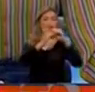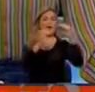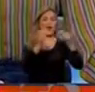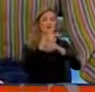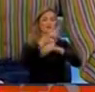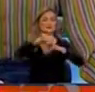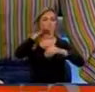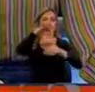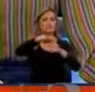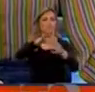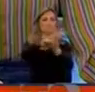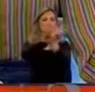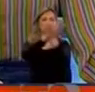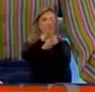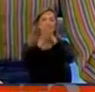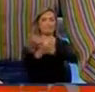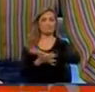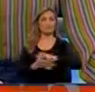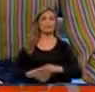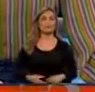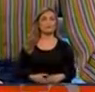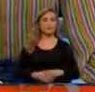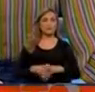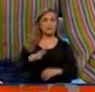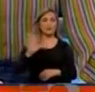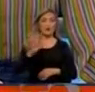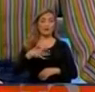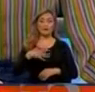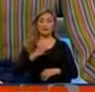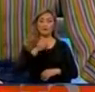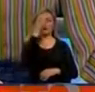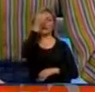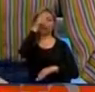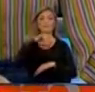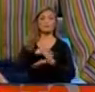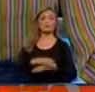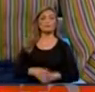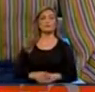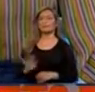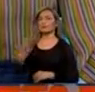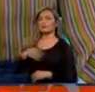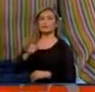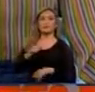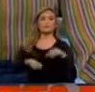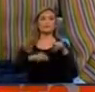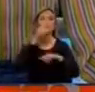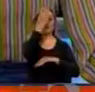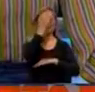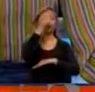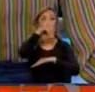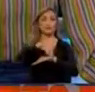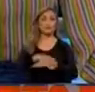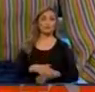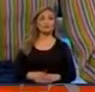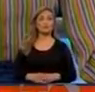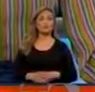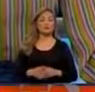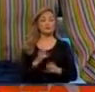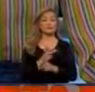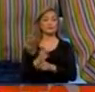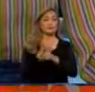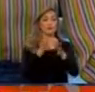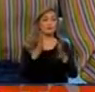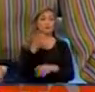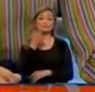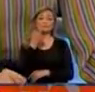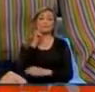al Consejo Nacional Electoral. Hola, María Gracia, ¿cómo estás? Buenas tardes. Hola, ¿cómo estás, Liz? Amigos, muy buenas tardes. Uno de los consejeros